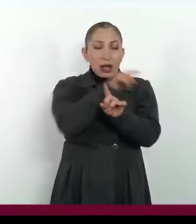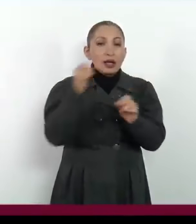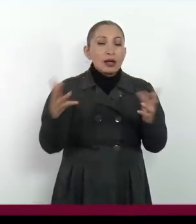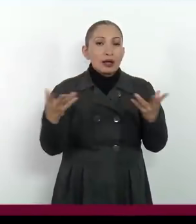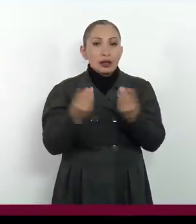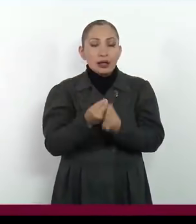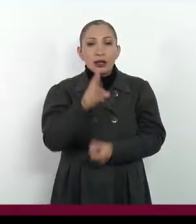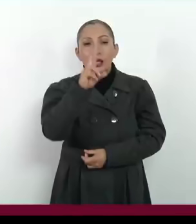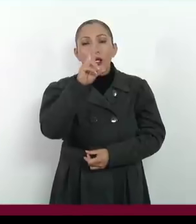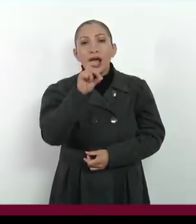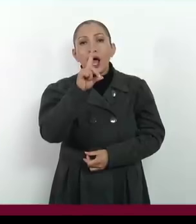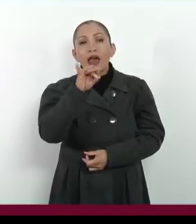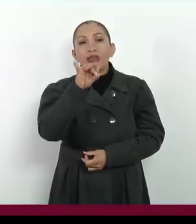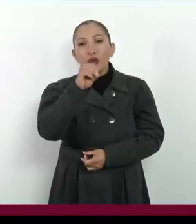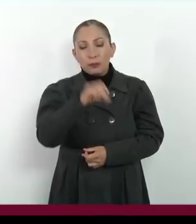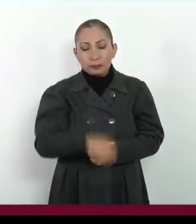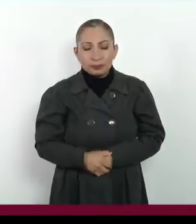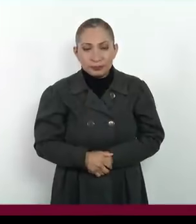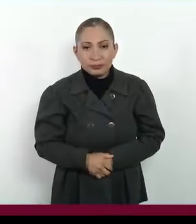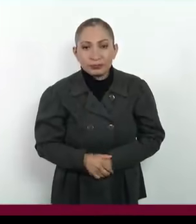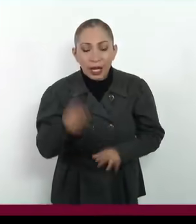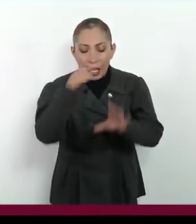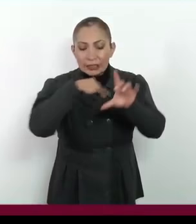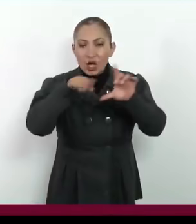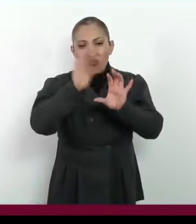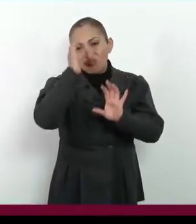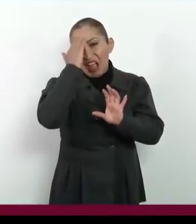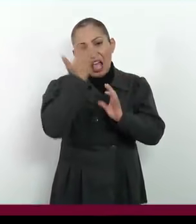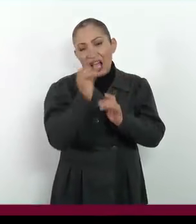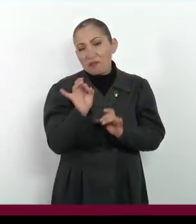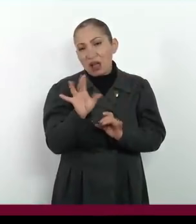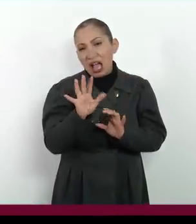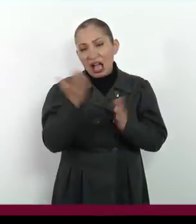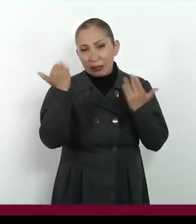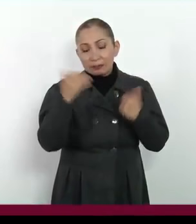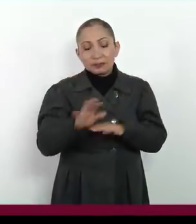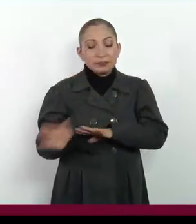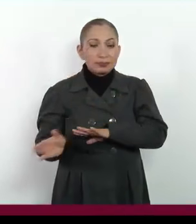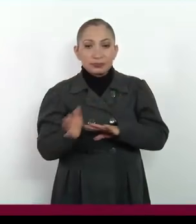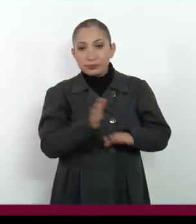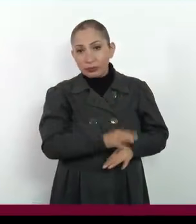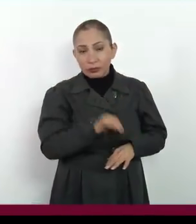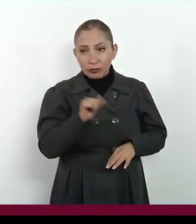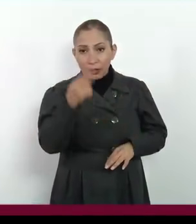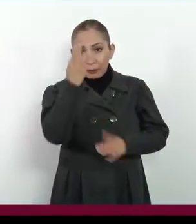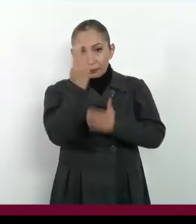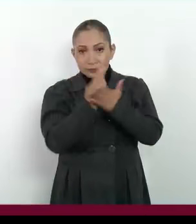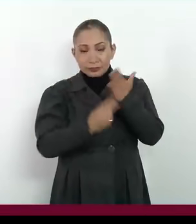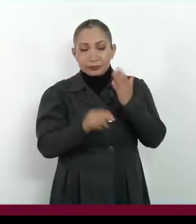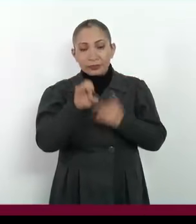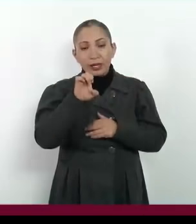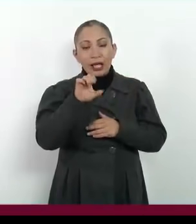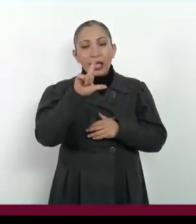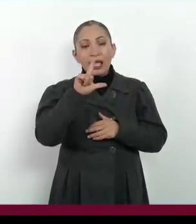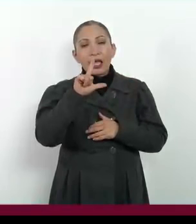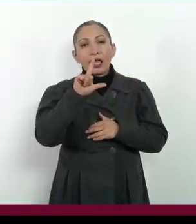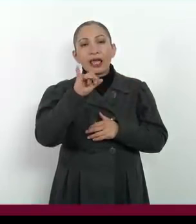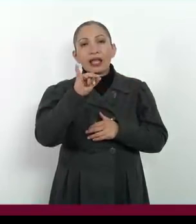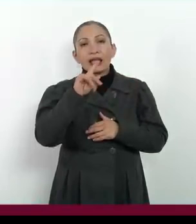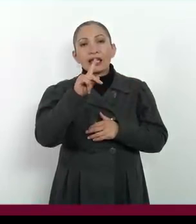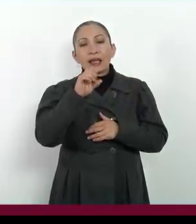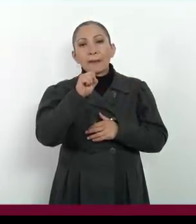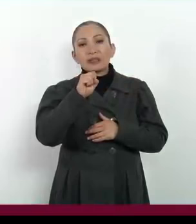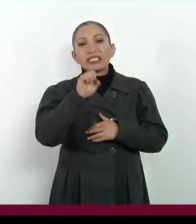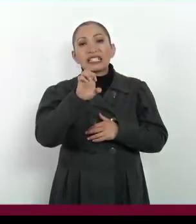cantidad le llamamos radio. Ok, simplemente es el círculo que ya todo mundo conocemos. Ahora bien, vamos a dibujar una elipse, que en